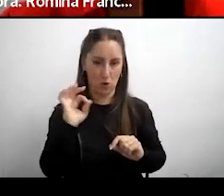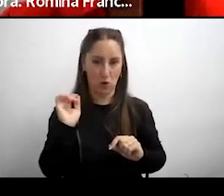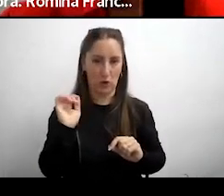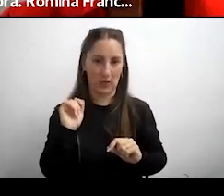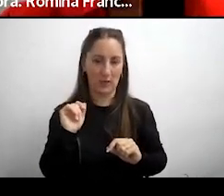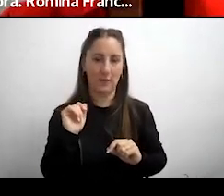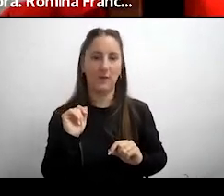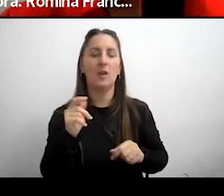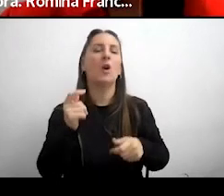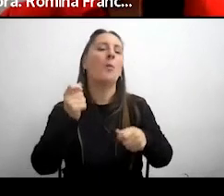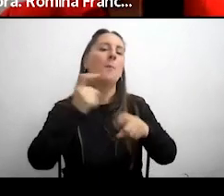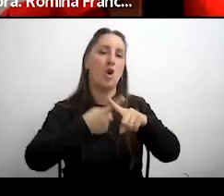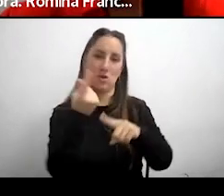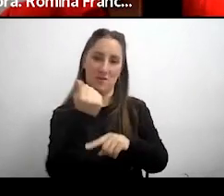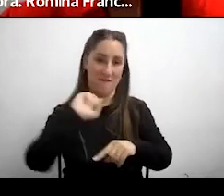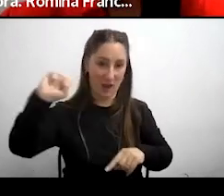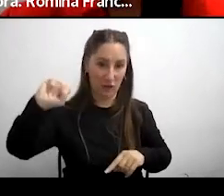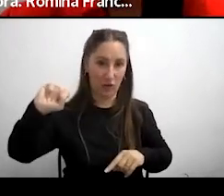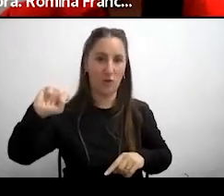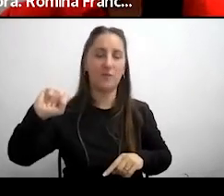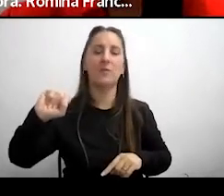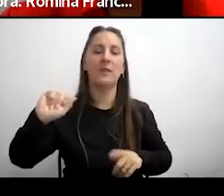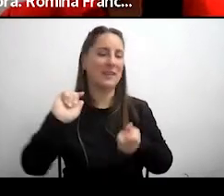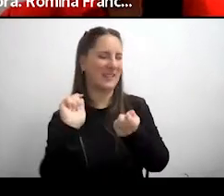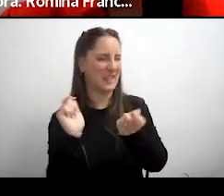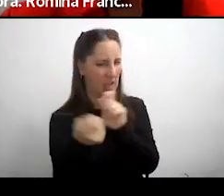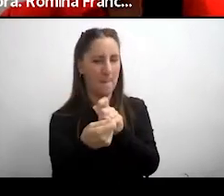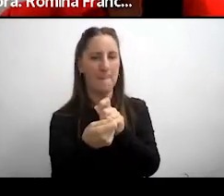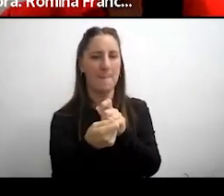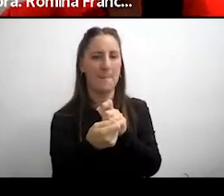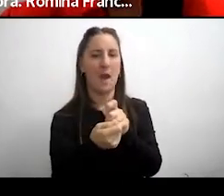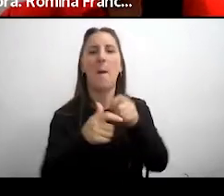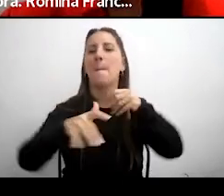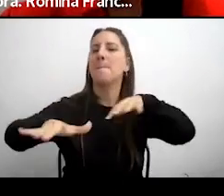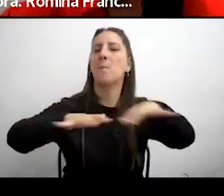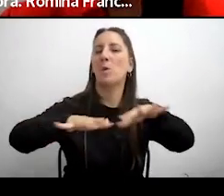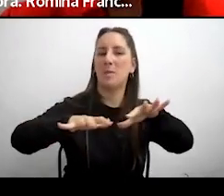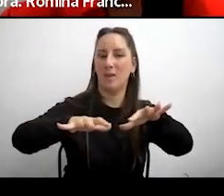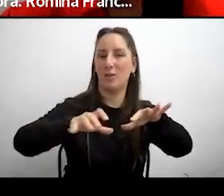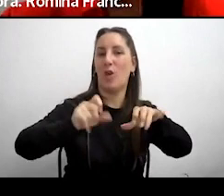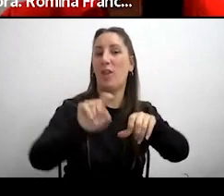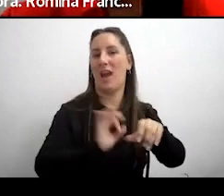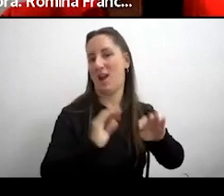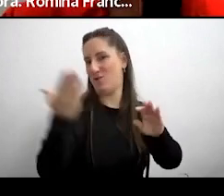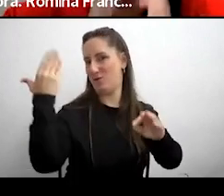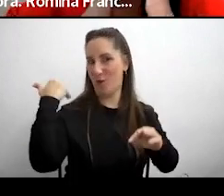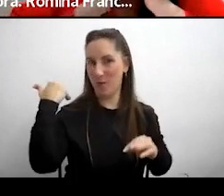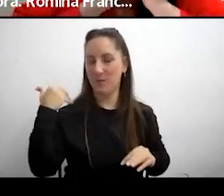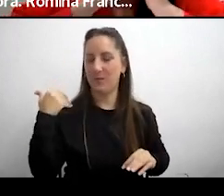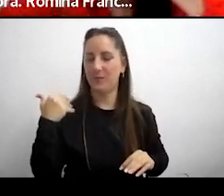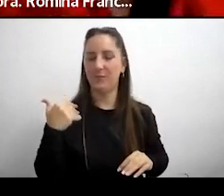sujetos de inflación, que distorsionan un poco quizás los movimientos del ejercicio. Se va a